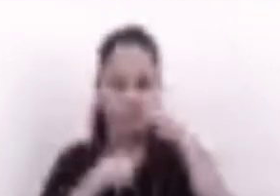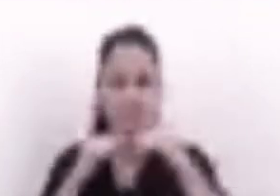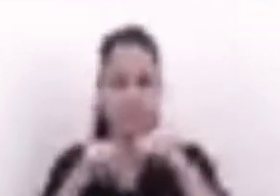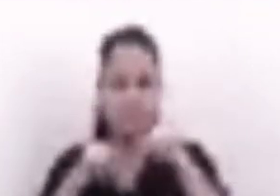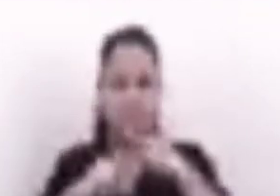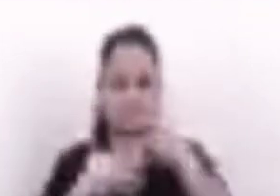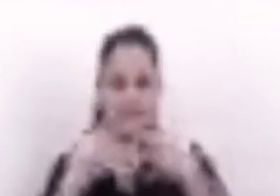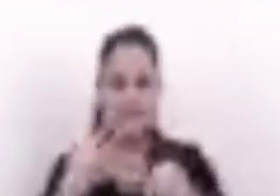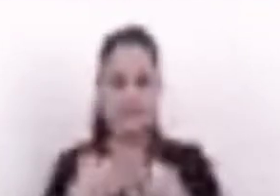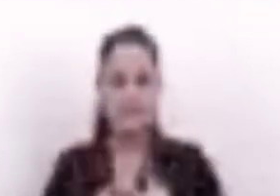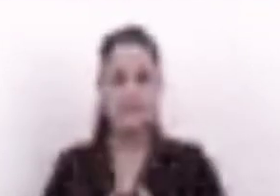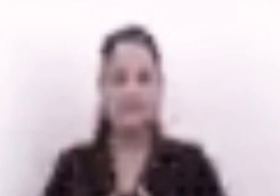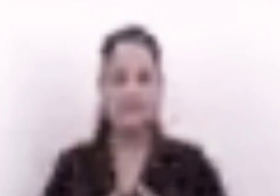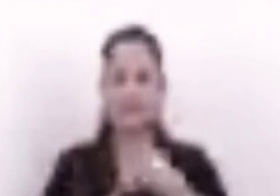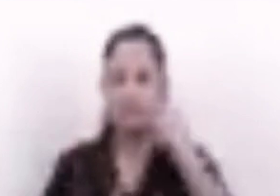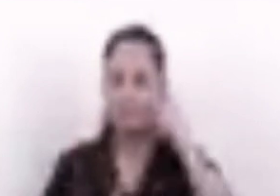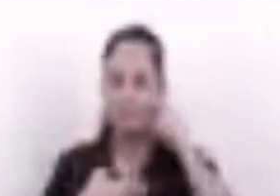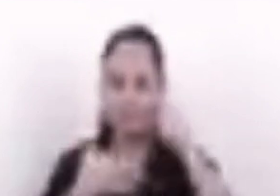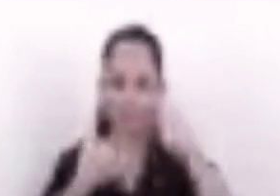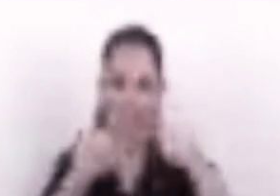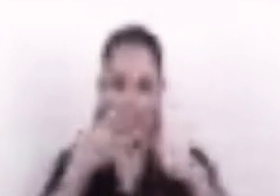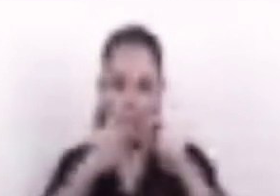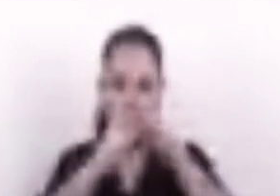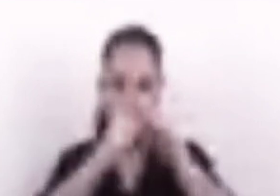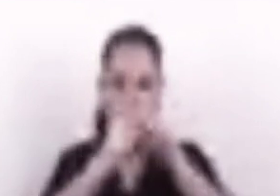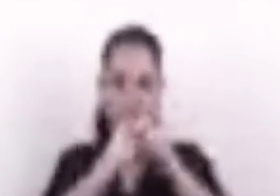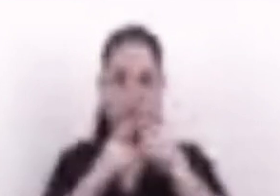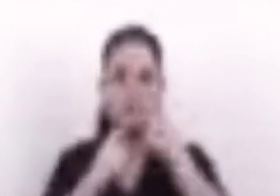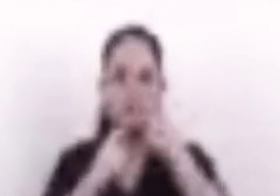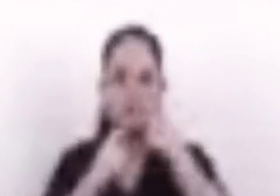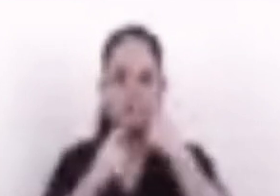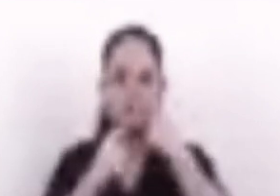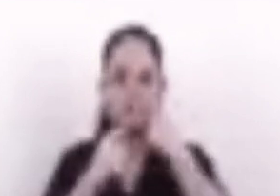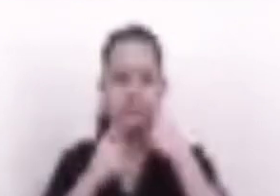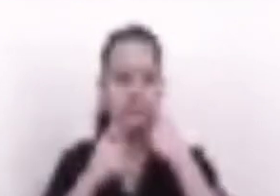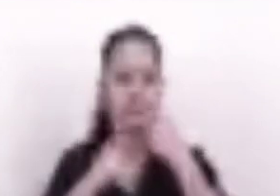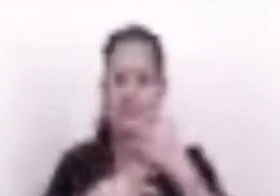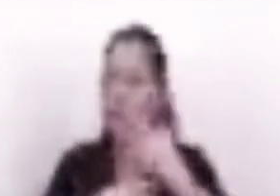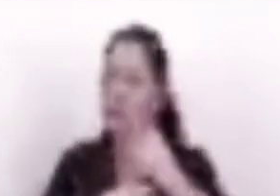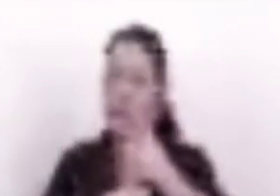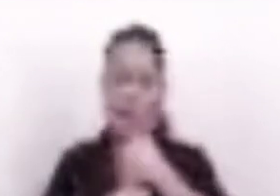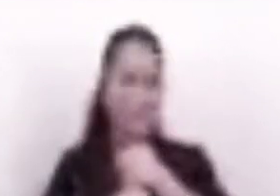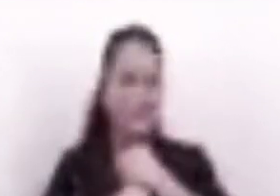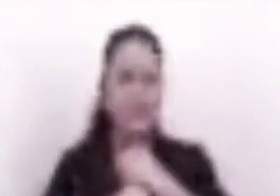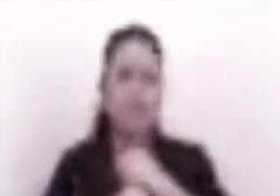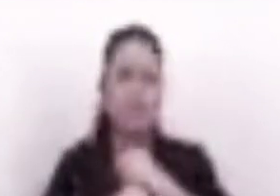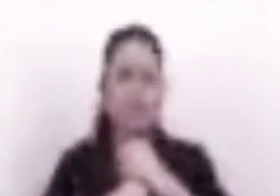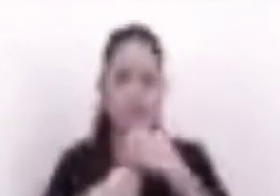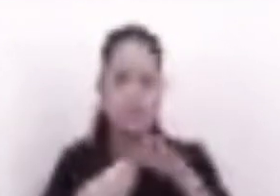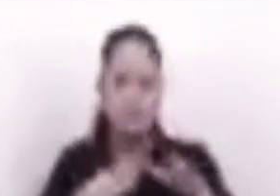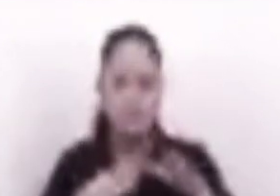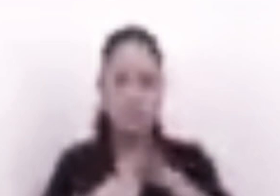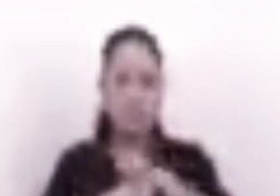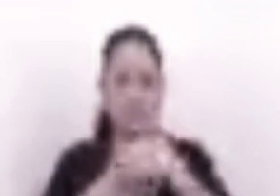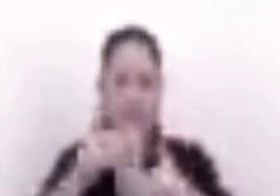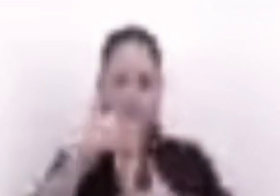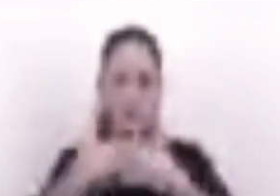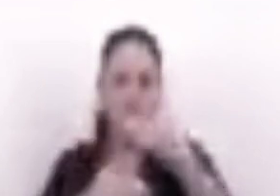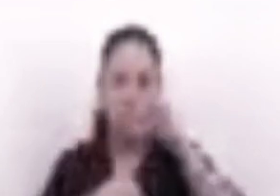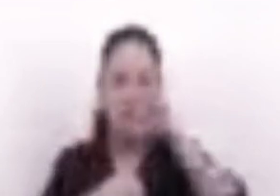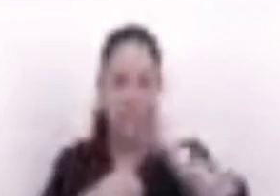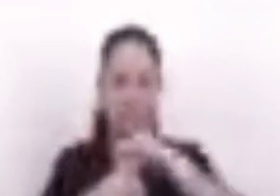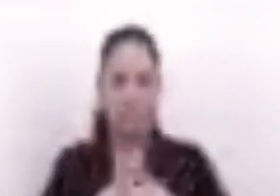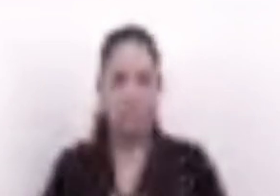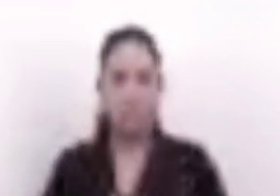ley implica varios puntos delicados que quitan las garantías de la integridad del proceso electoral.